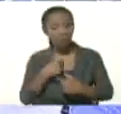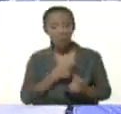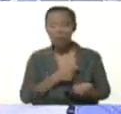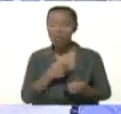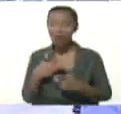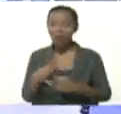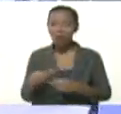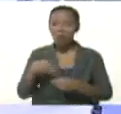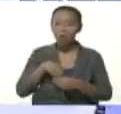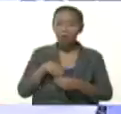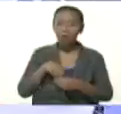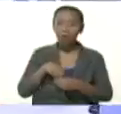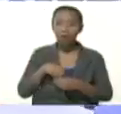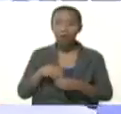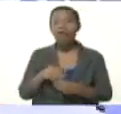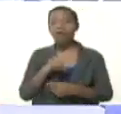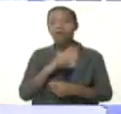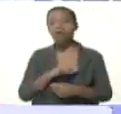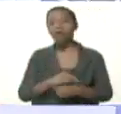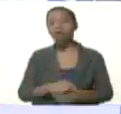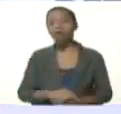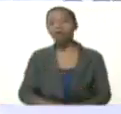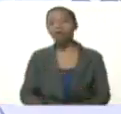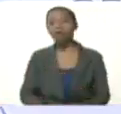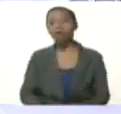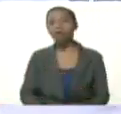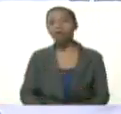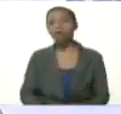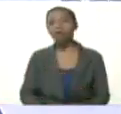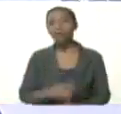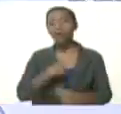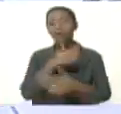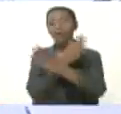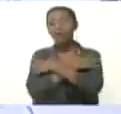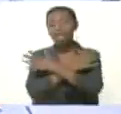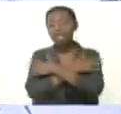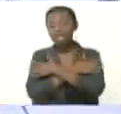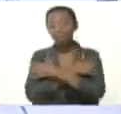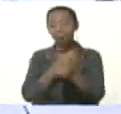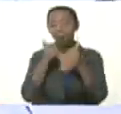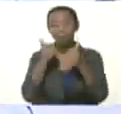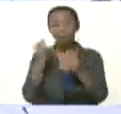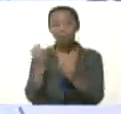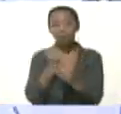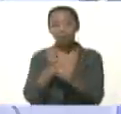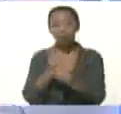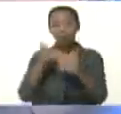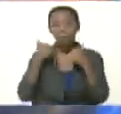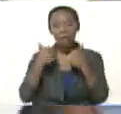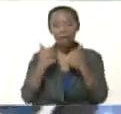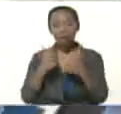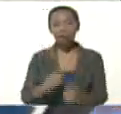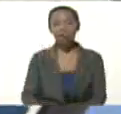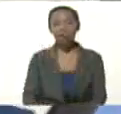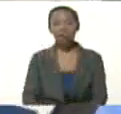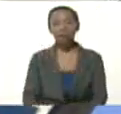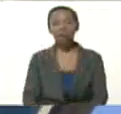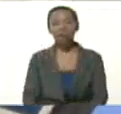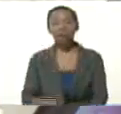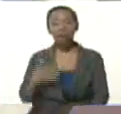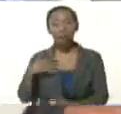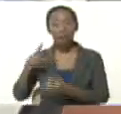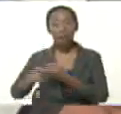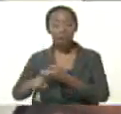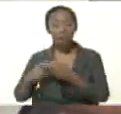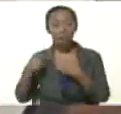Cripto inmueble de Criptomundo, lo felicito. Lo felicito, verdadera Silvia. Así es, presidente. Entonces nosotros, todo... Silvia y yo tenemos un